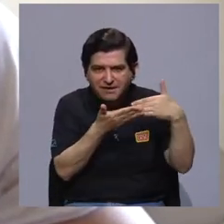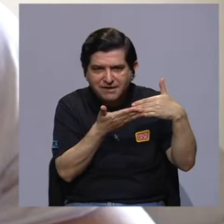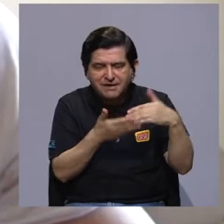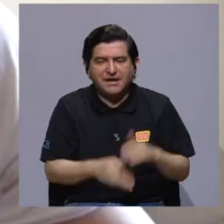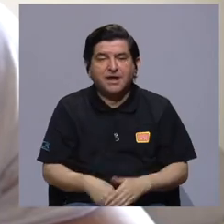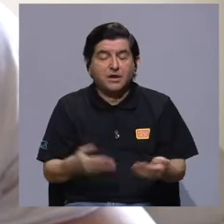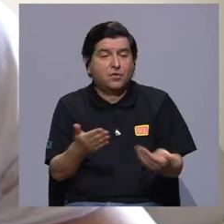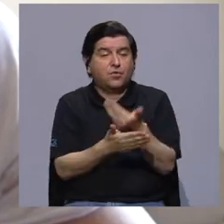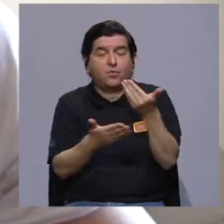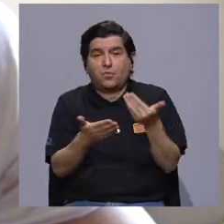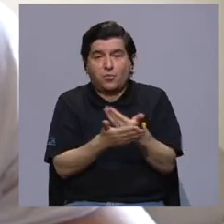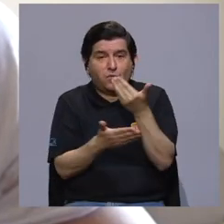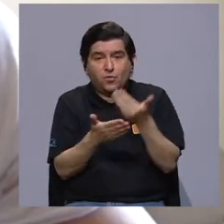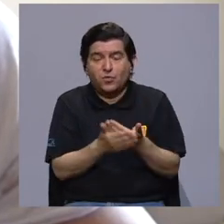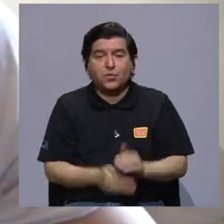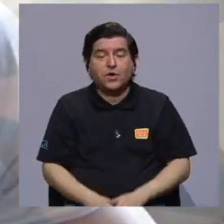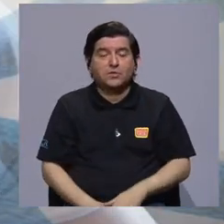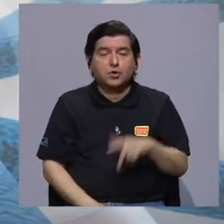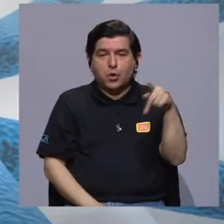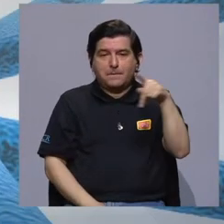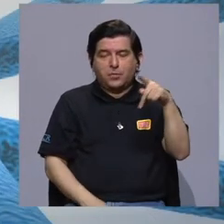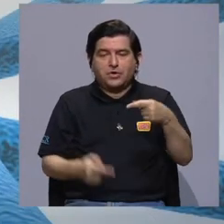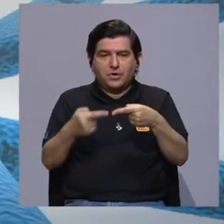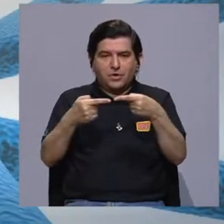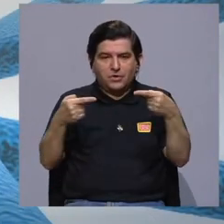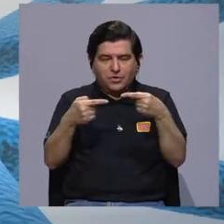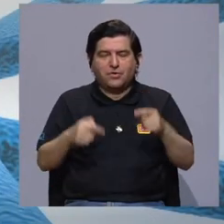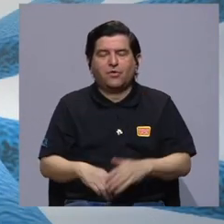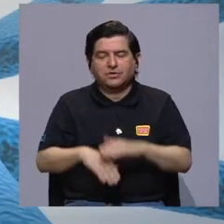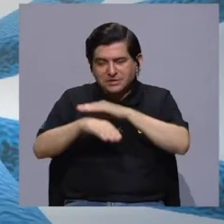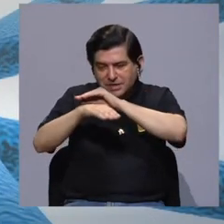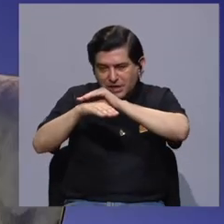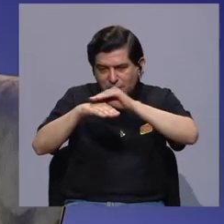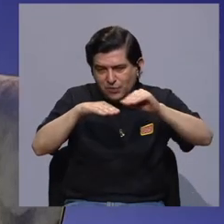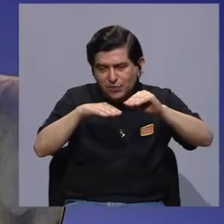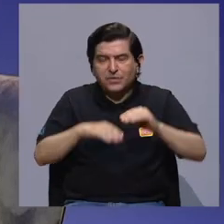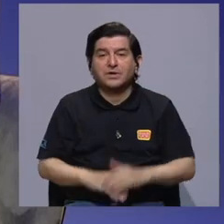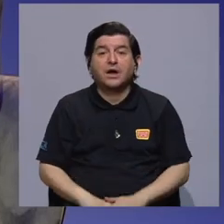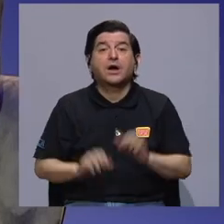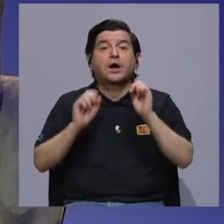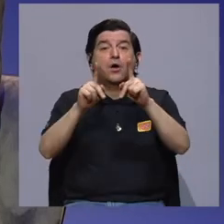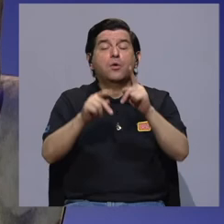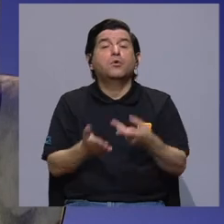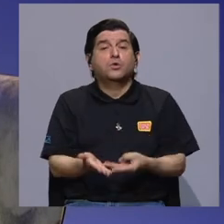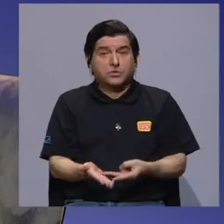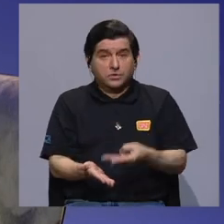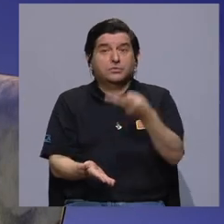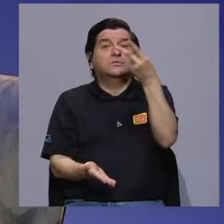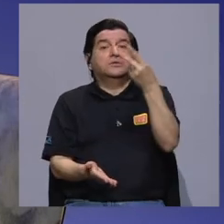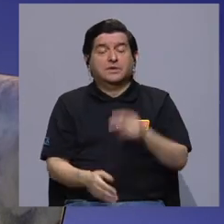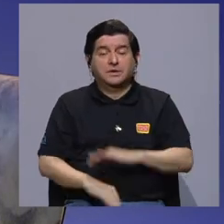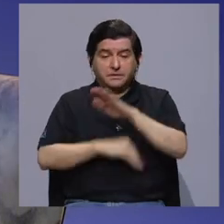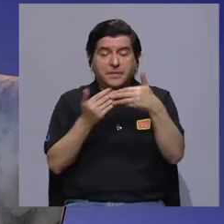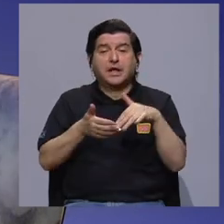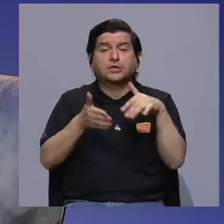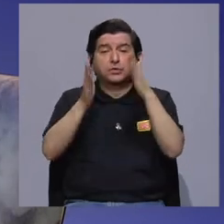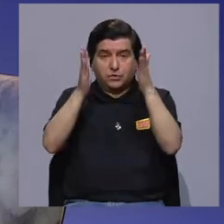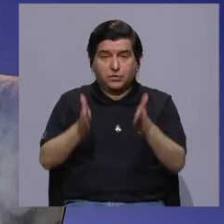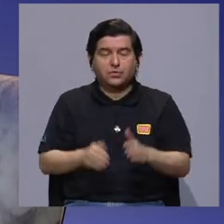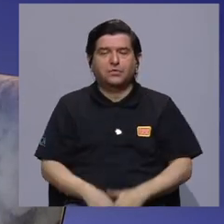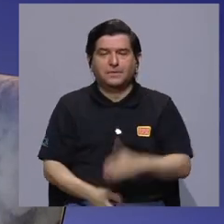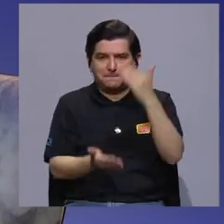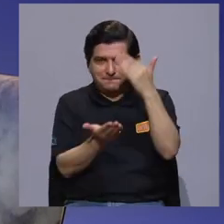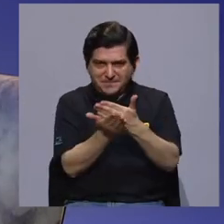con algo tan tan novedoso como unas proteínas antibiofilm. Sin duda alguna, una oportunidad valiosísima para